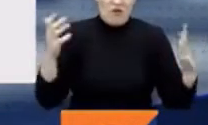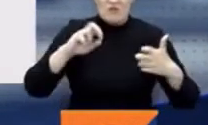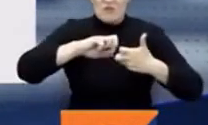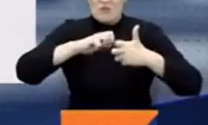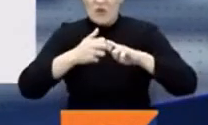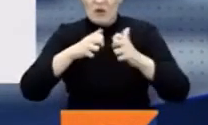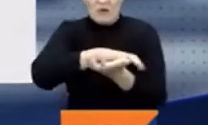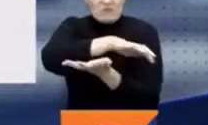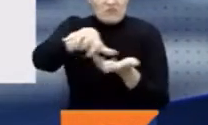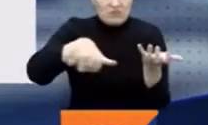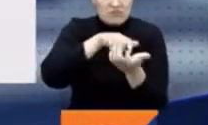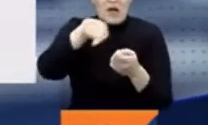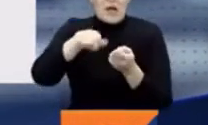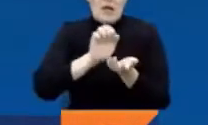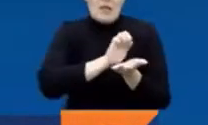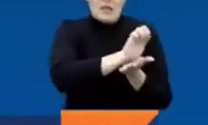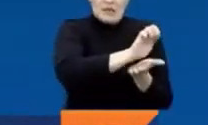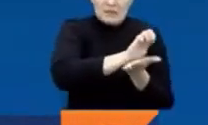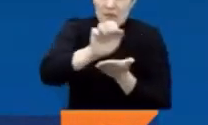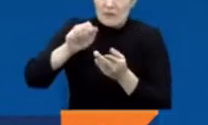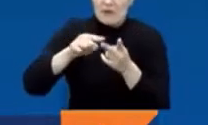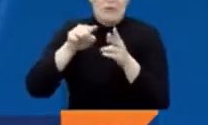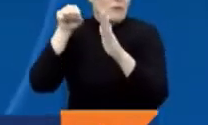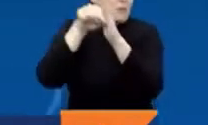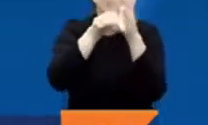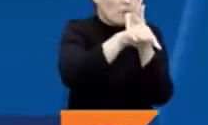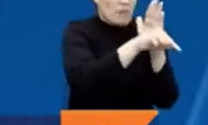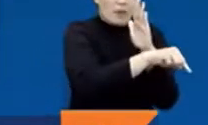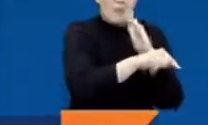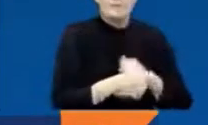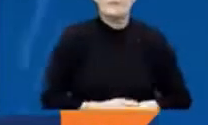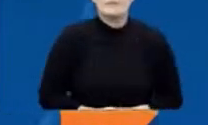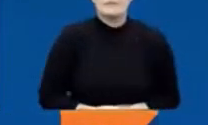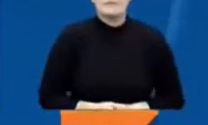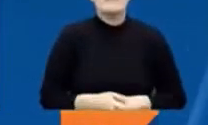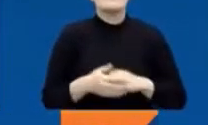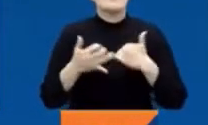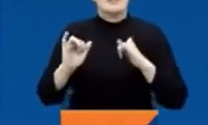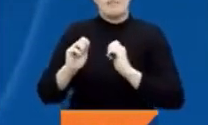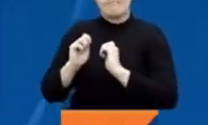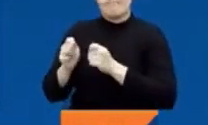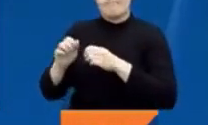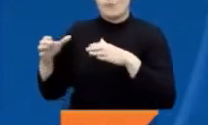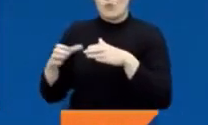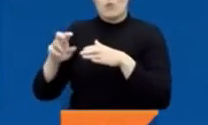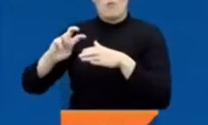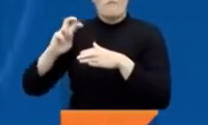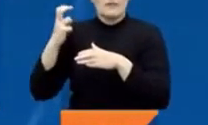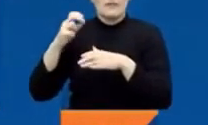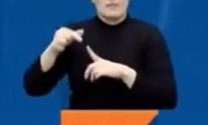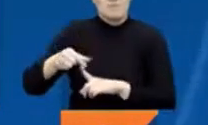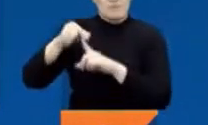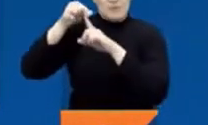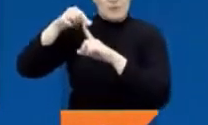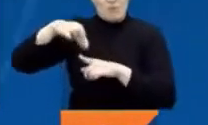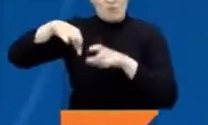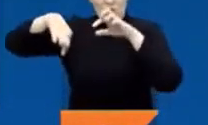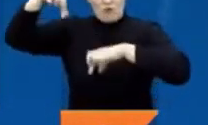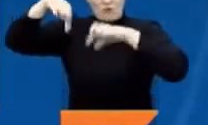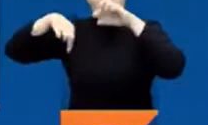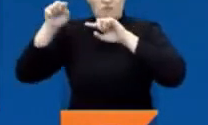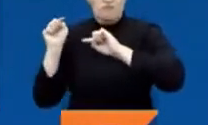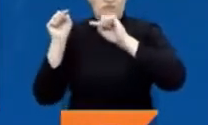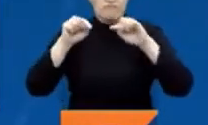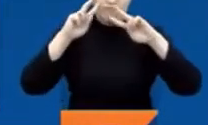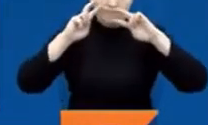habido desplazamiento, masacre. La Fiscalía dispuso un equipo de fiscales, investigadores y criminalísticos para adelantar investigación